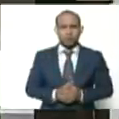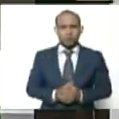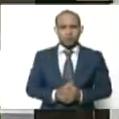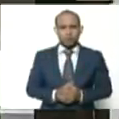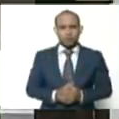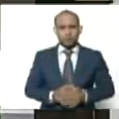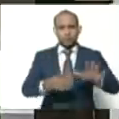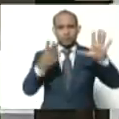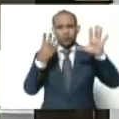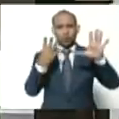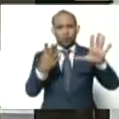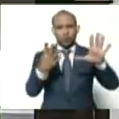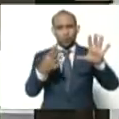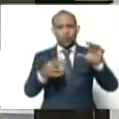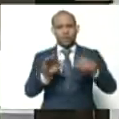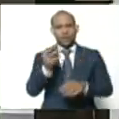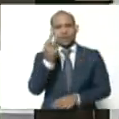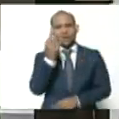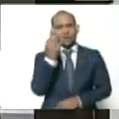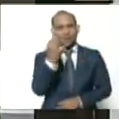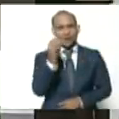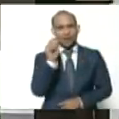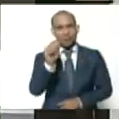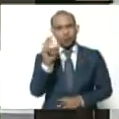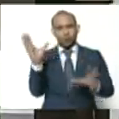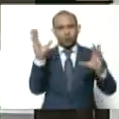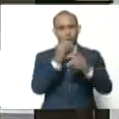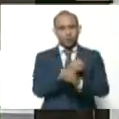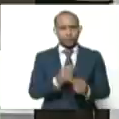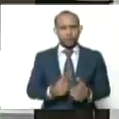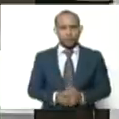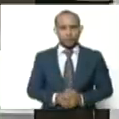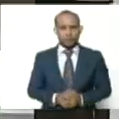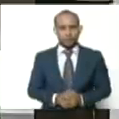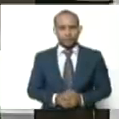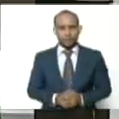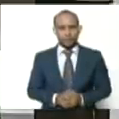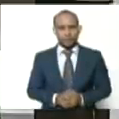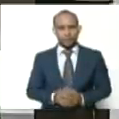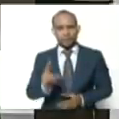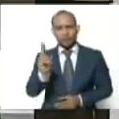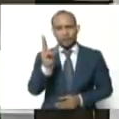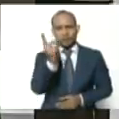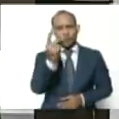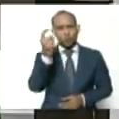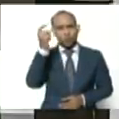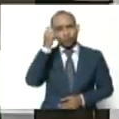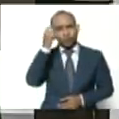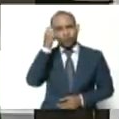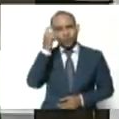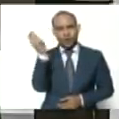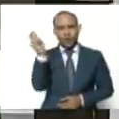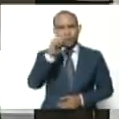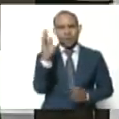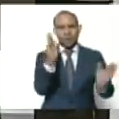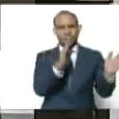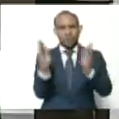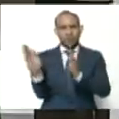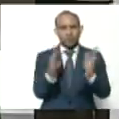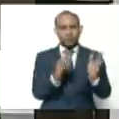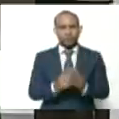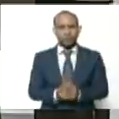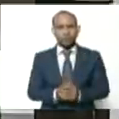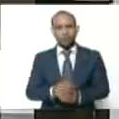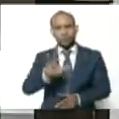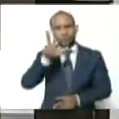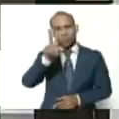las 9:03 de la noche del segundo día del mes de marzo,